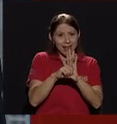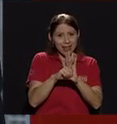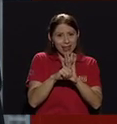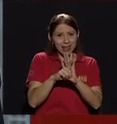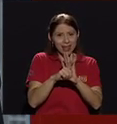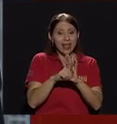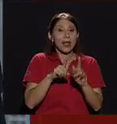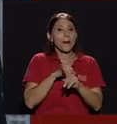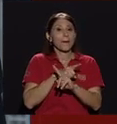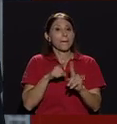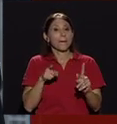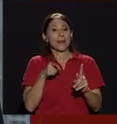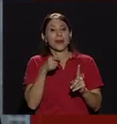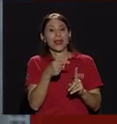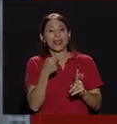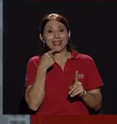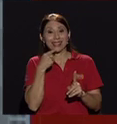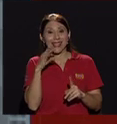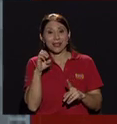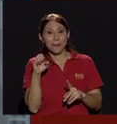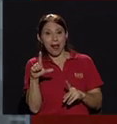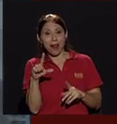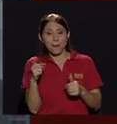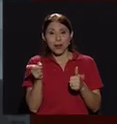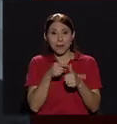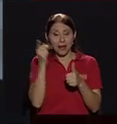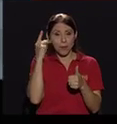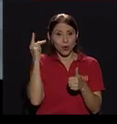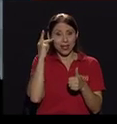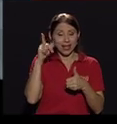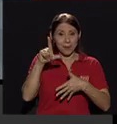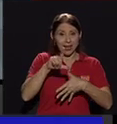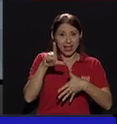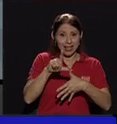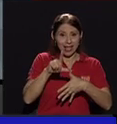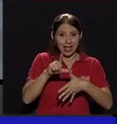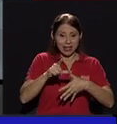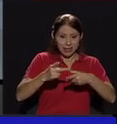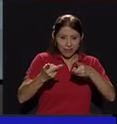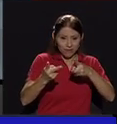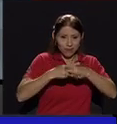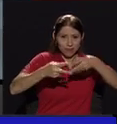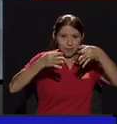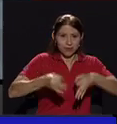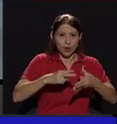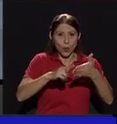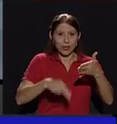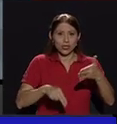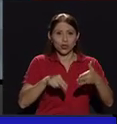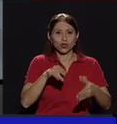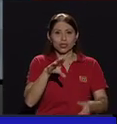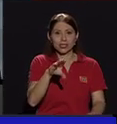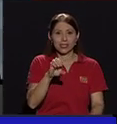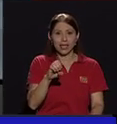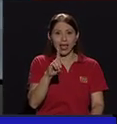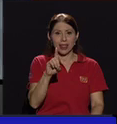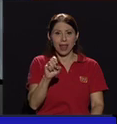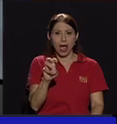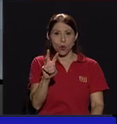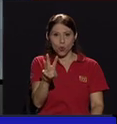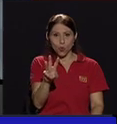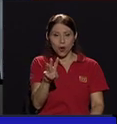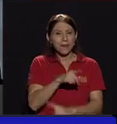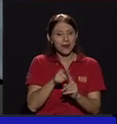la primera política legislativa en América Latina que concreta la Convención CEDAW, lo cierto es que